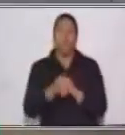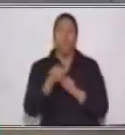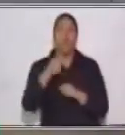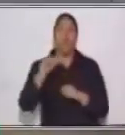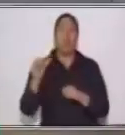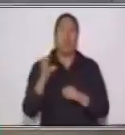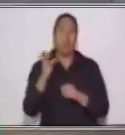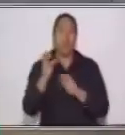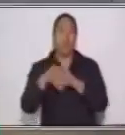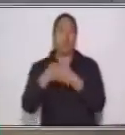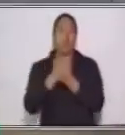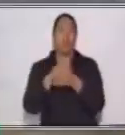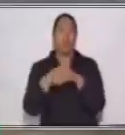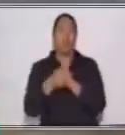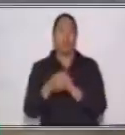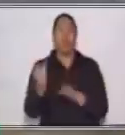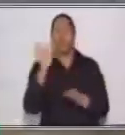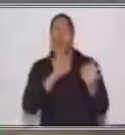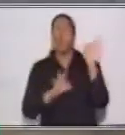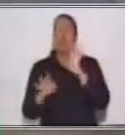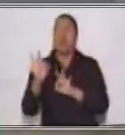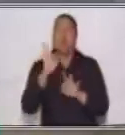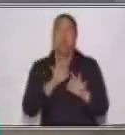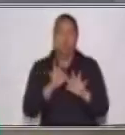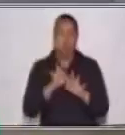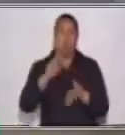jabón o desinfectarlas con un gel